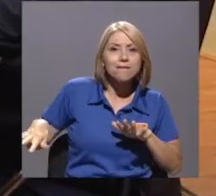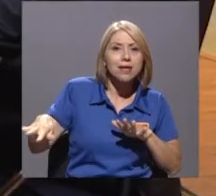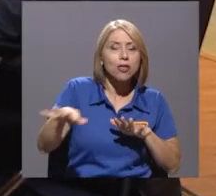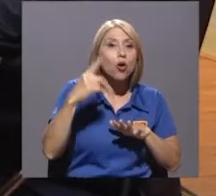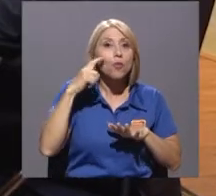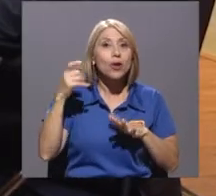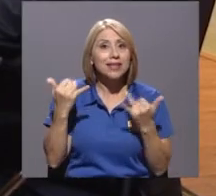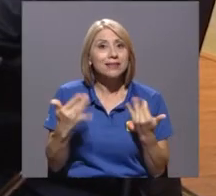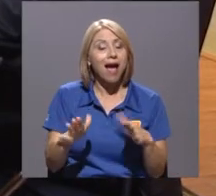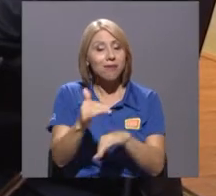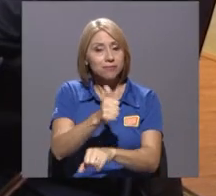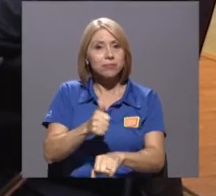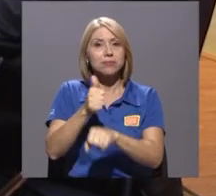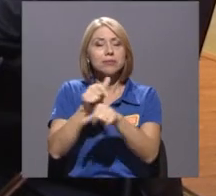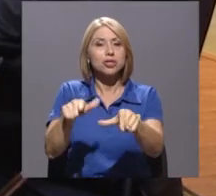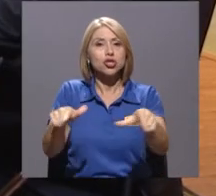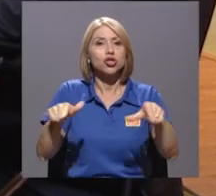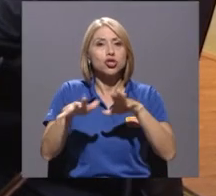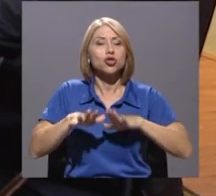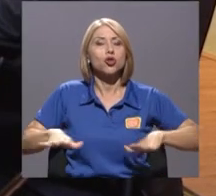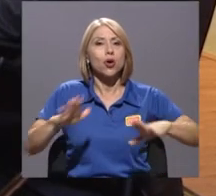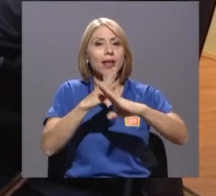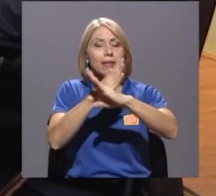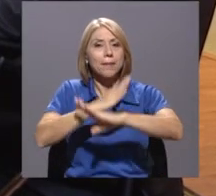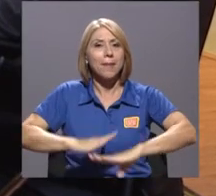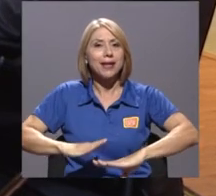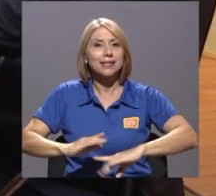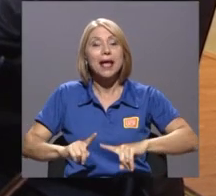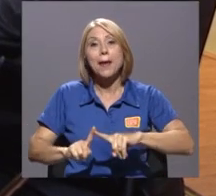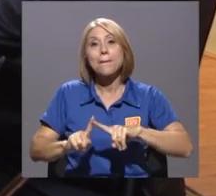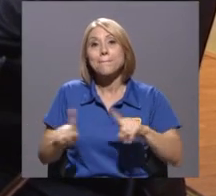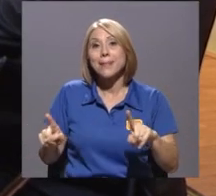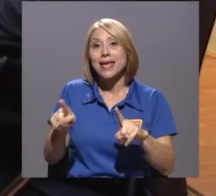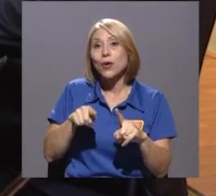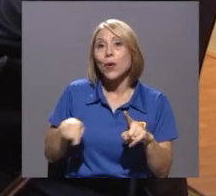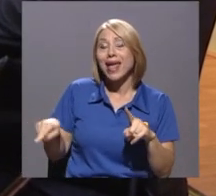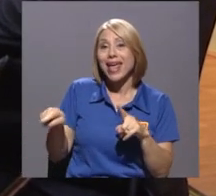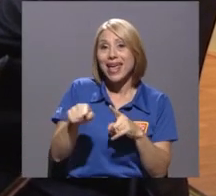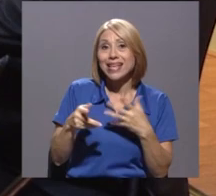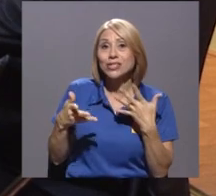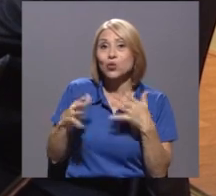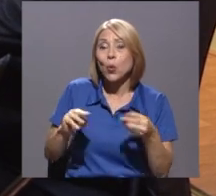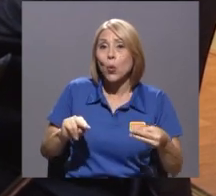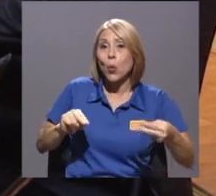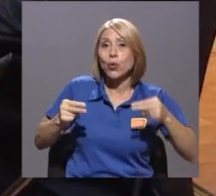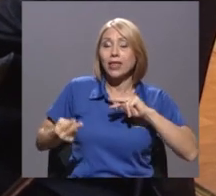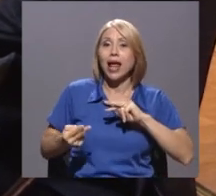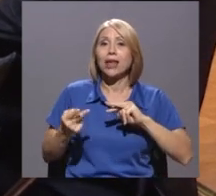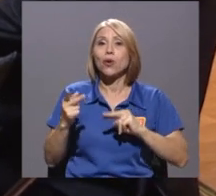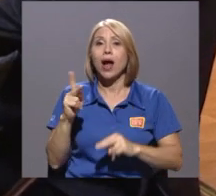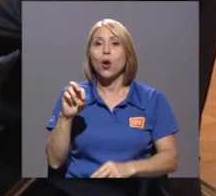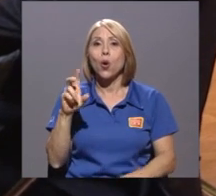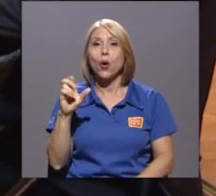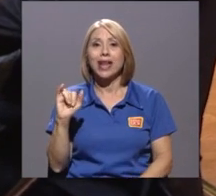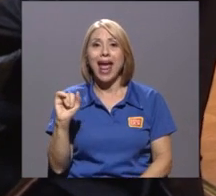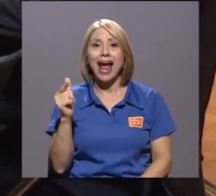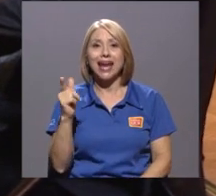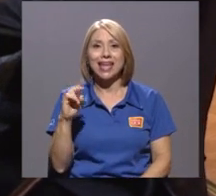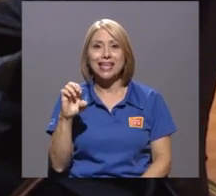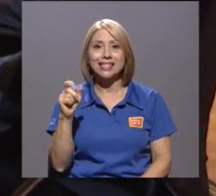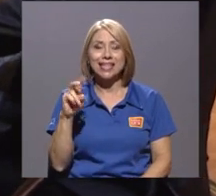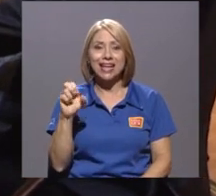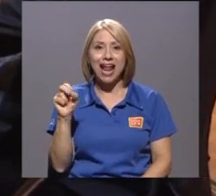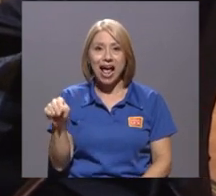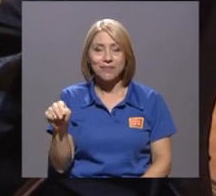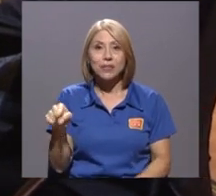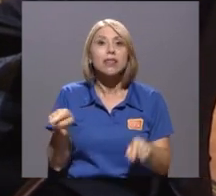pero también esto esto contrario acudir a aquisgrán contiene temas que son también los demás aquí como la